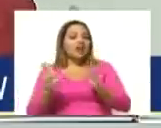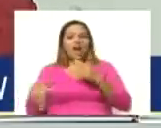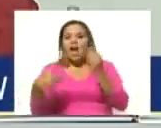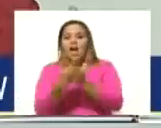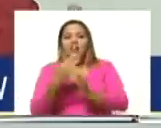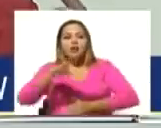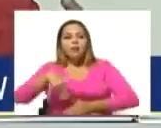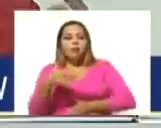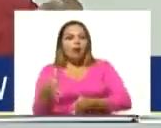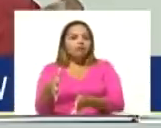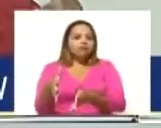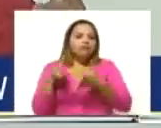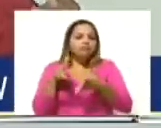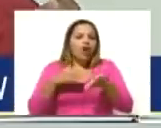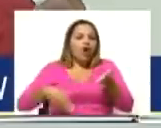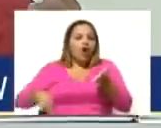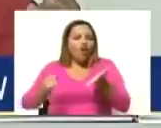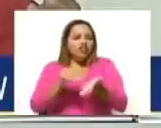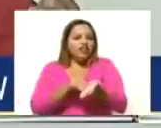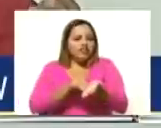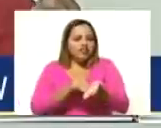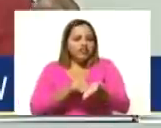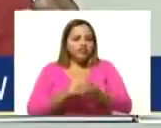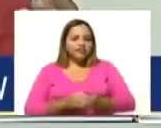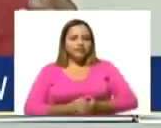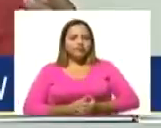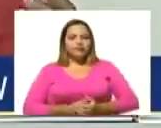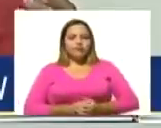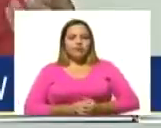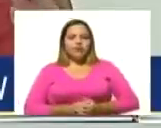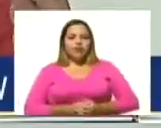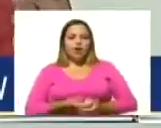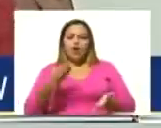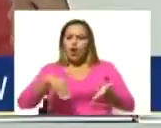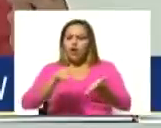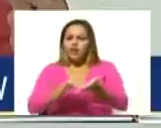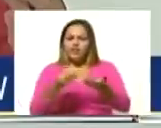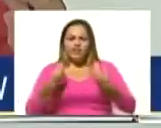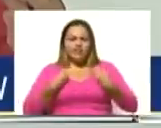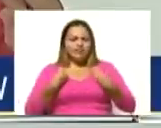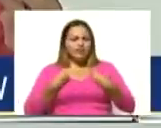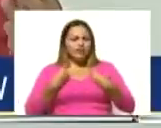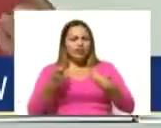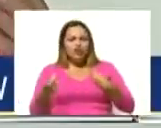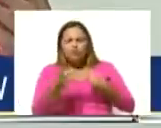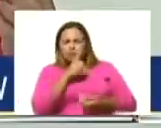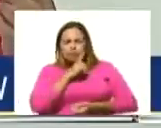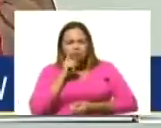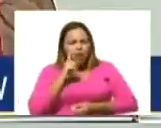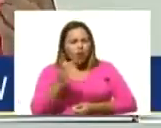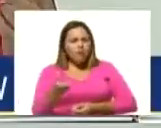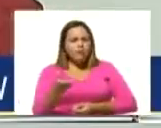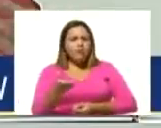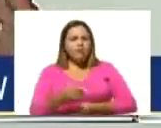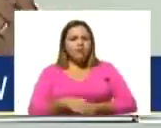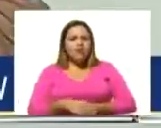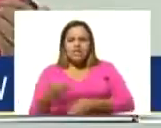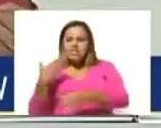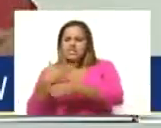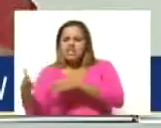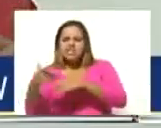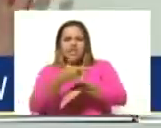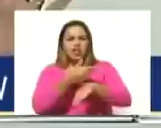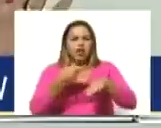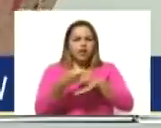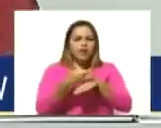logre, revivió el ¿cómo se llama? Sí, cese la usurpación, gobierno de